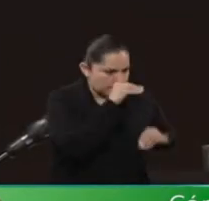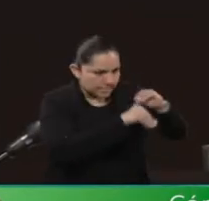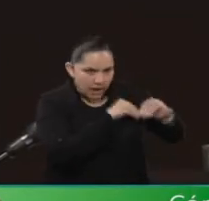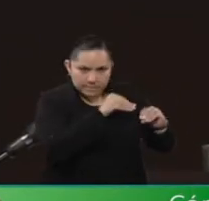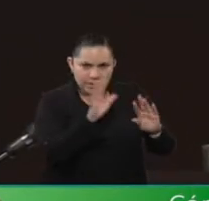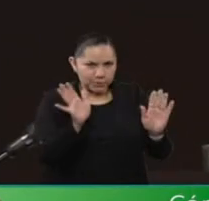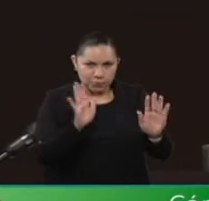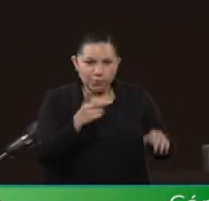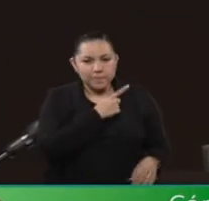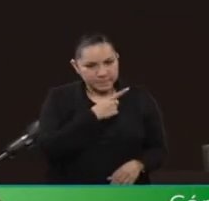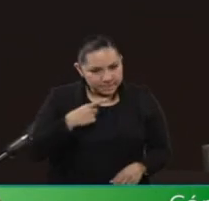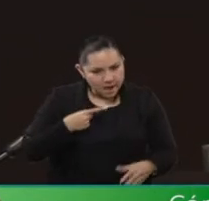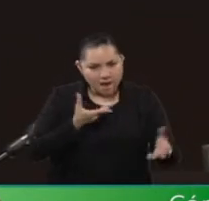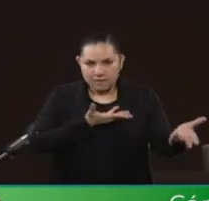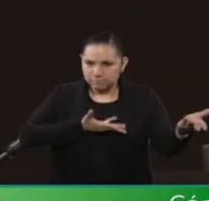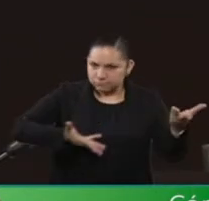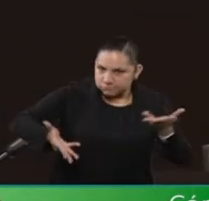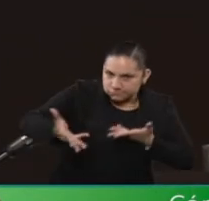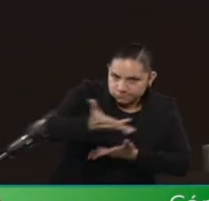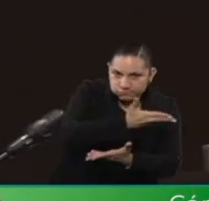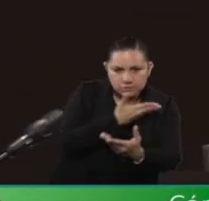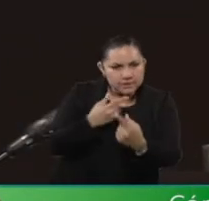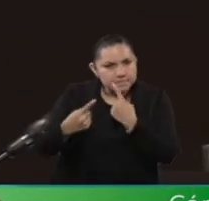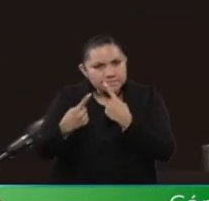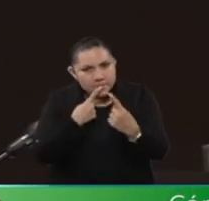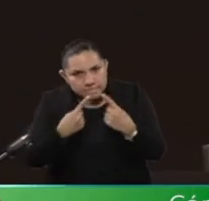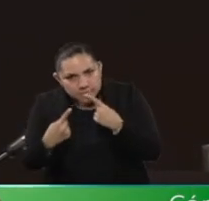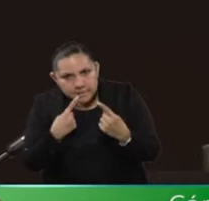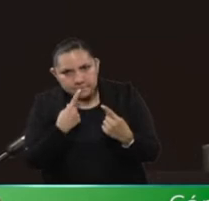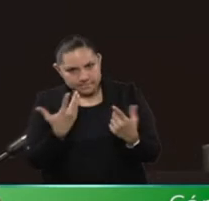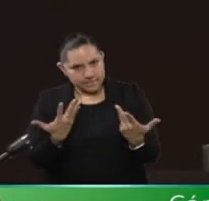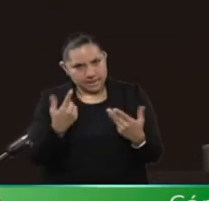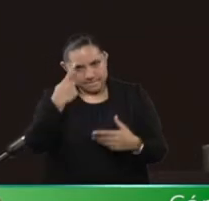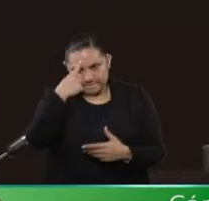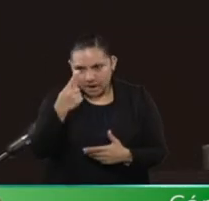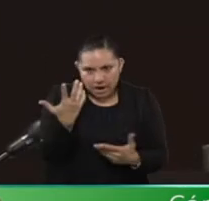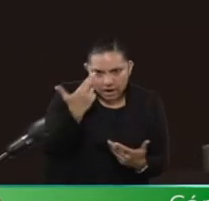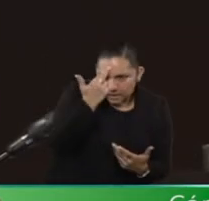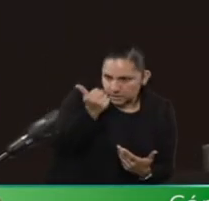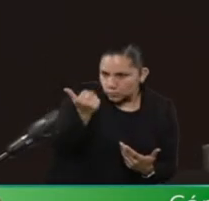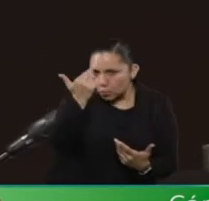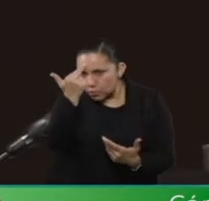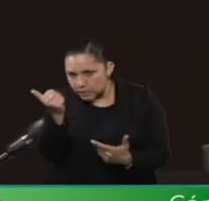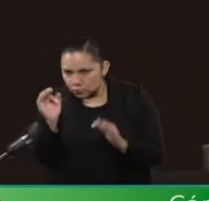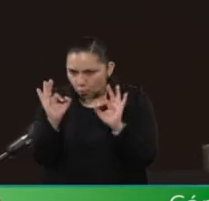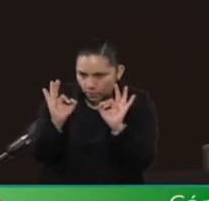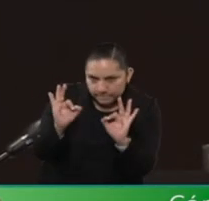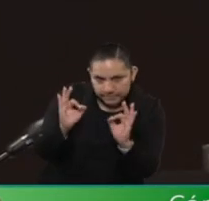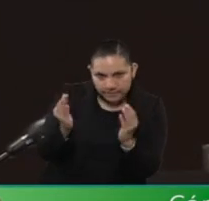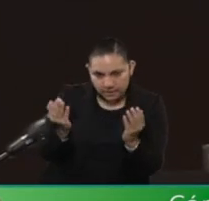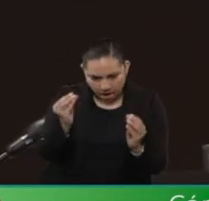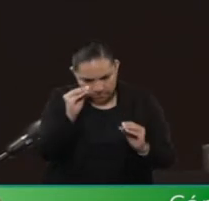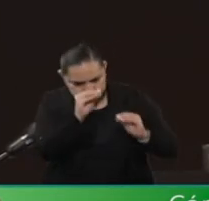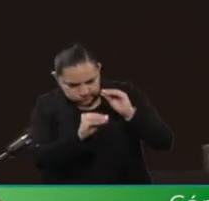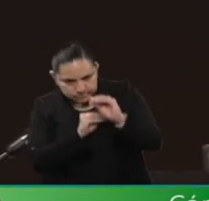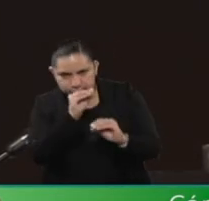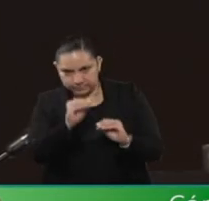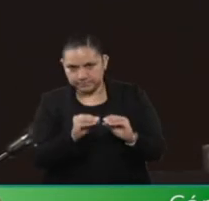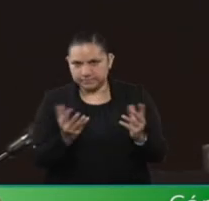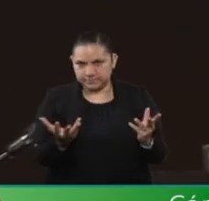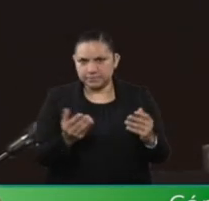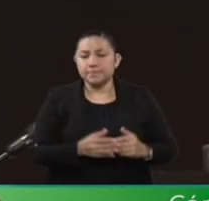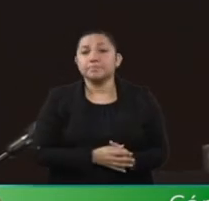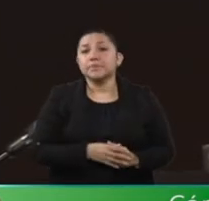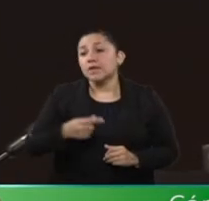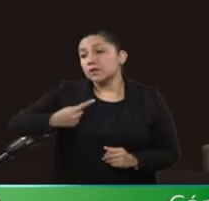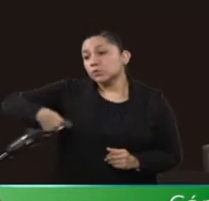y razonada. El negarle el derecho de revisión constitucional al Poder Judicial y negarle el derecho de